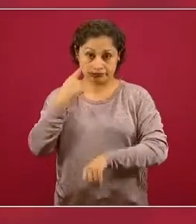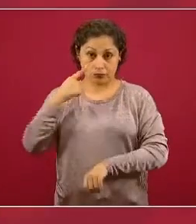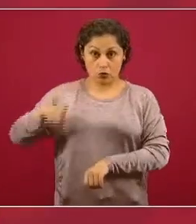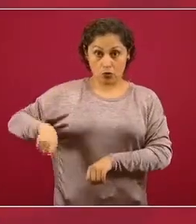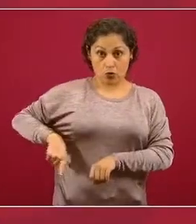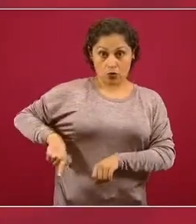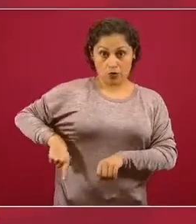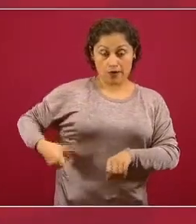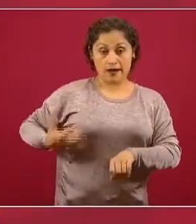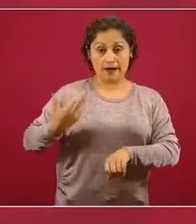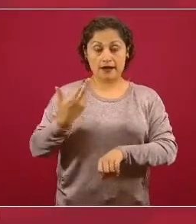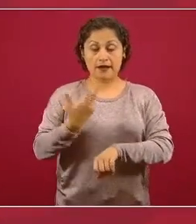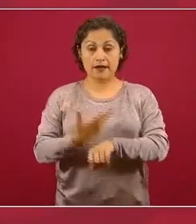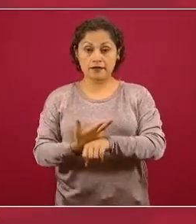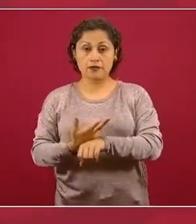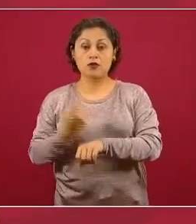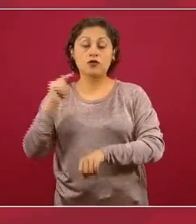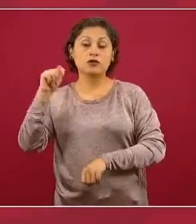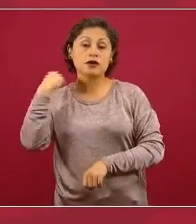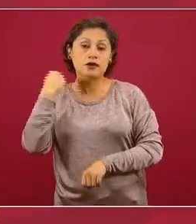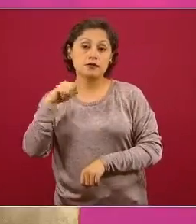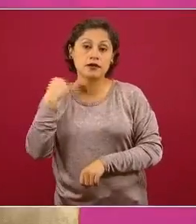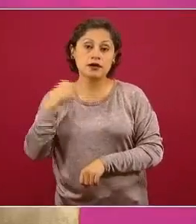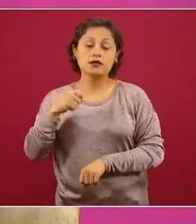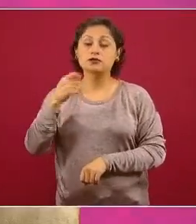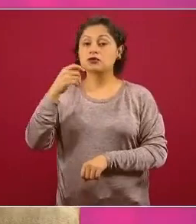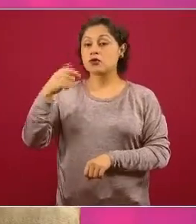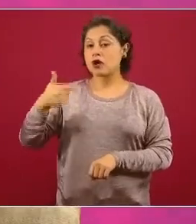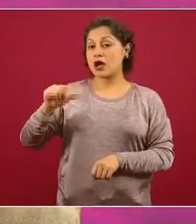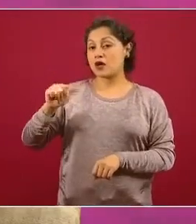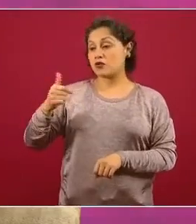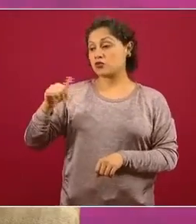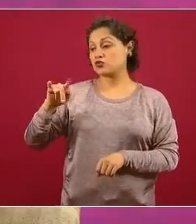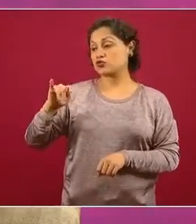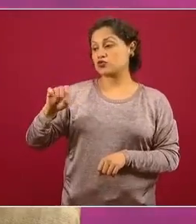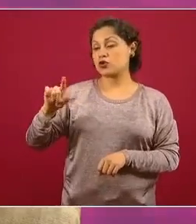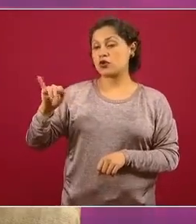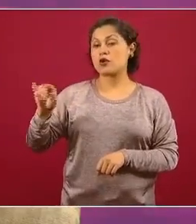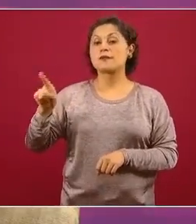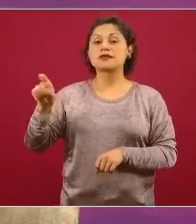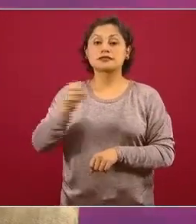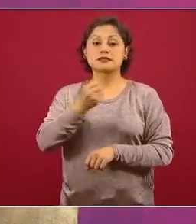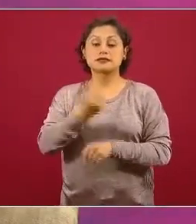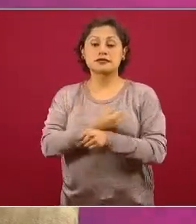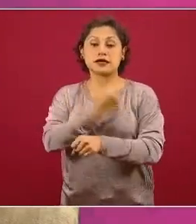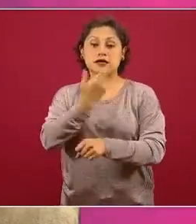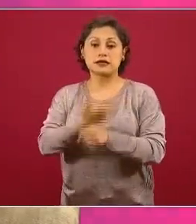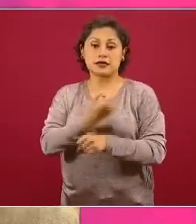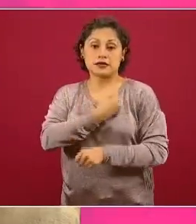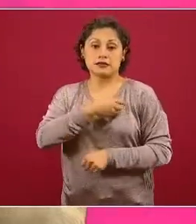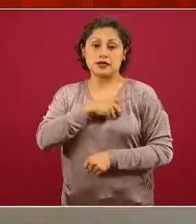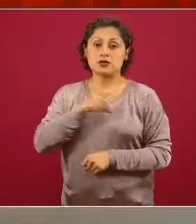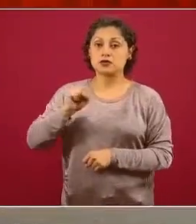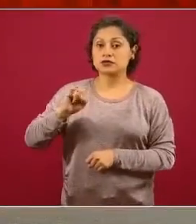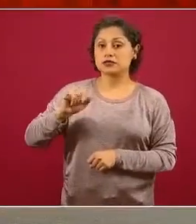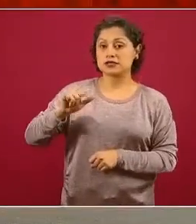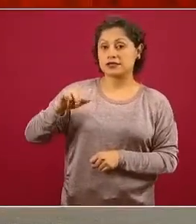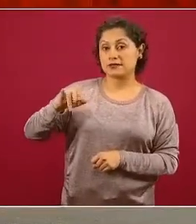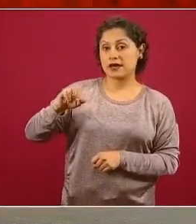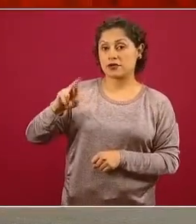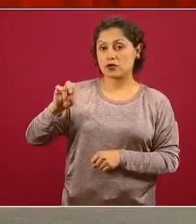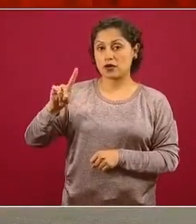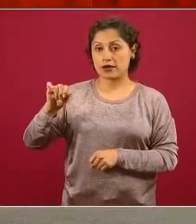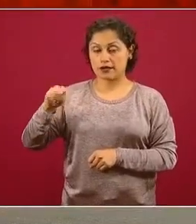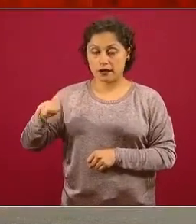Tabasco, el gobernador Adán Augusto López Hernández y la secretaria de Salud, la doctora Silvia Roldán, nos comentaron una